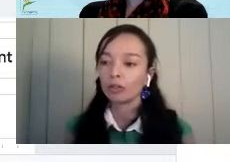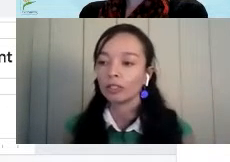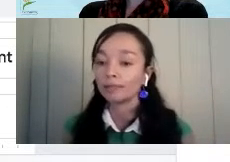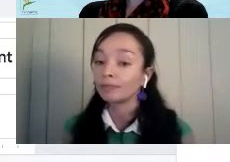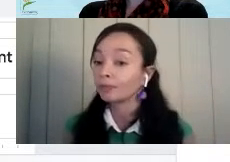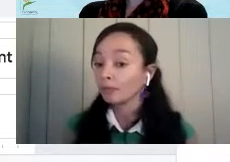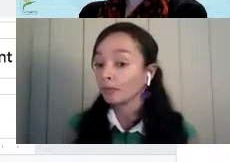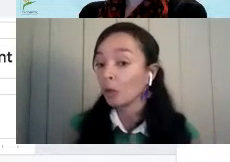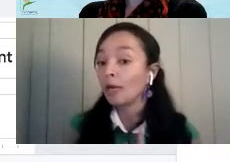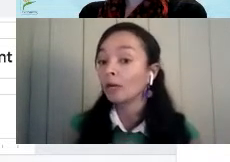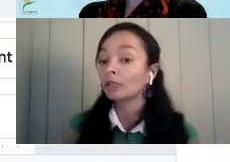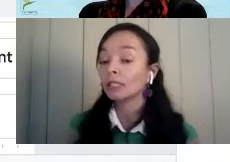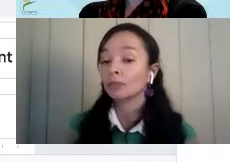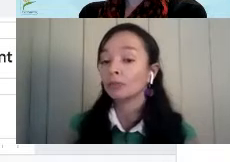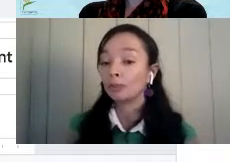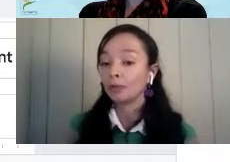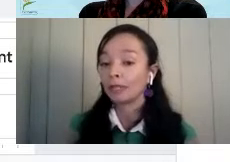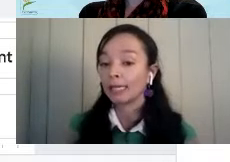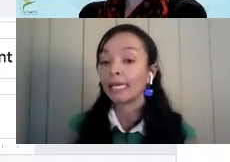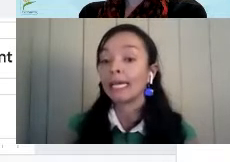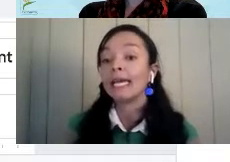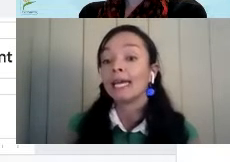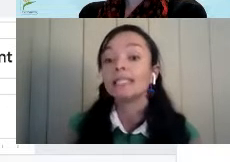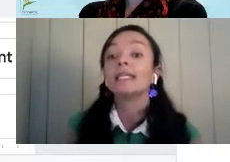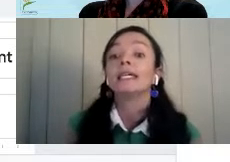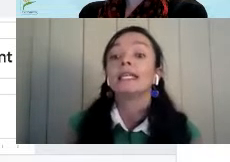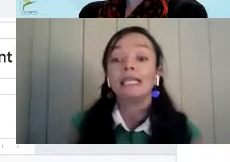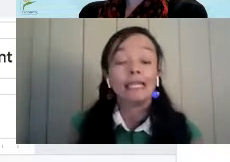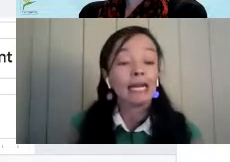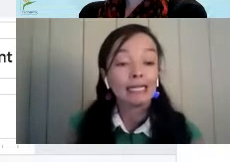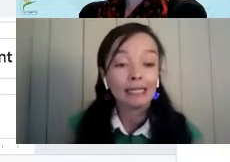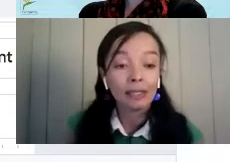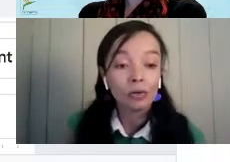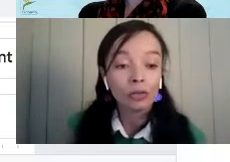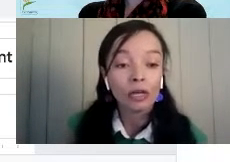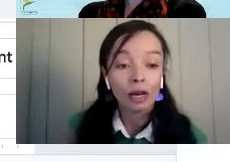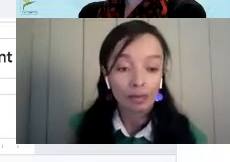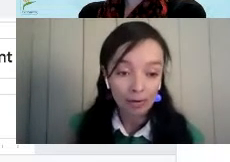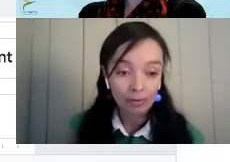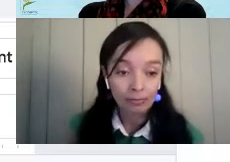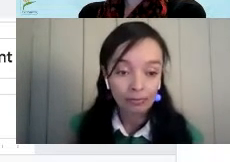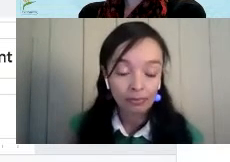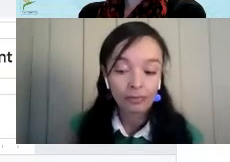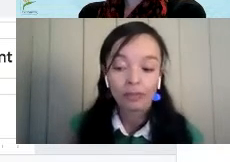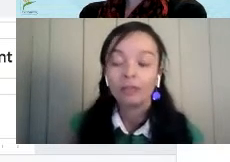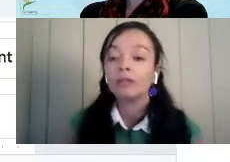reacciones. Una cosa que es muy importante es tener artículos a la mano.